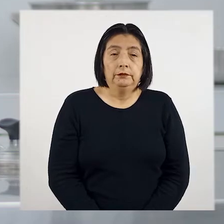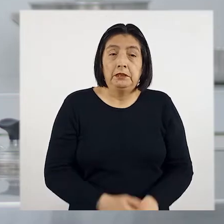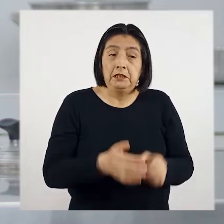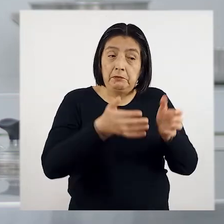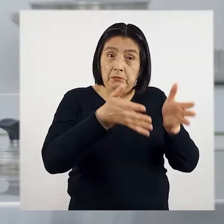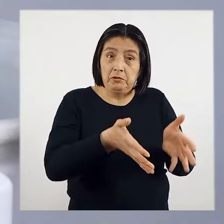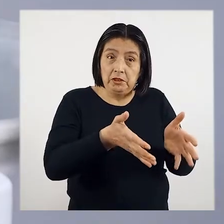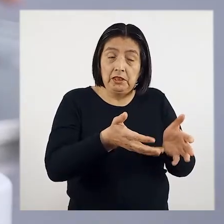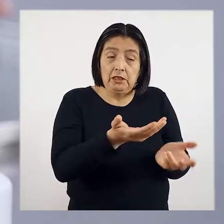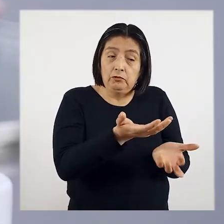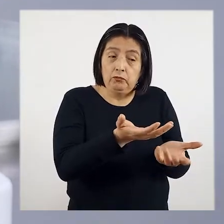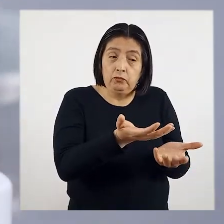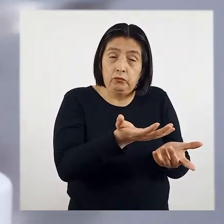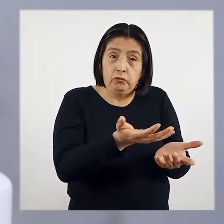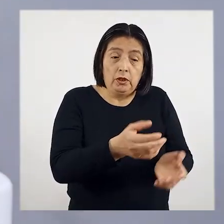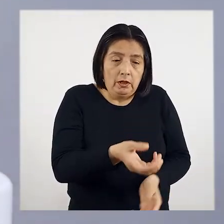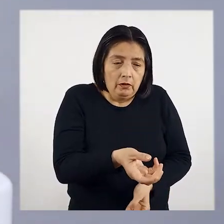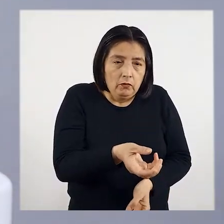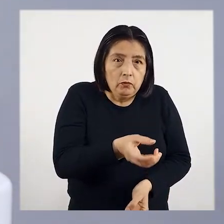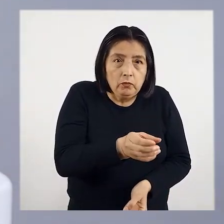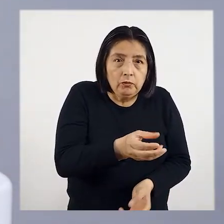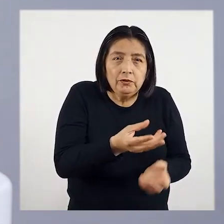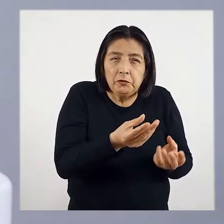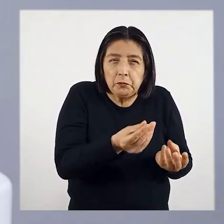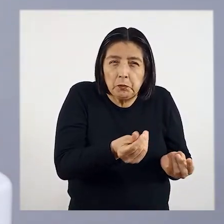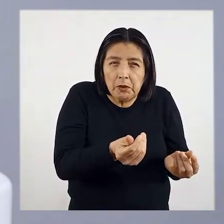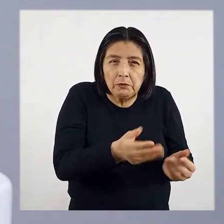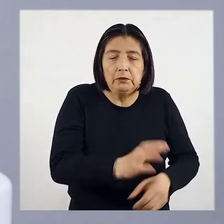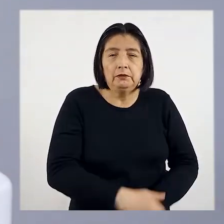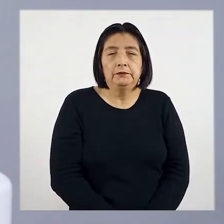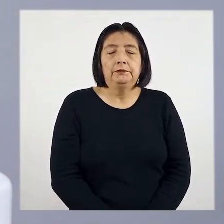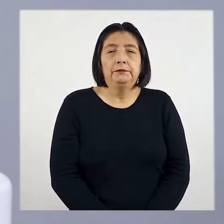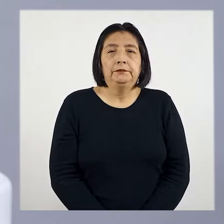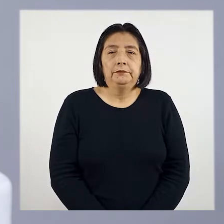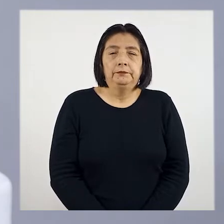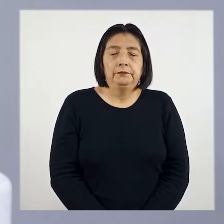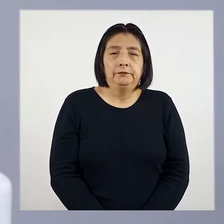Y lo dejaremos cocinar a fuego lento.